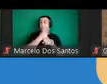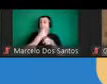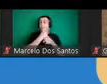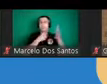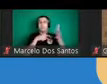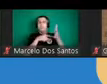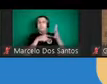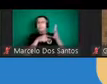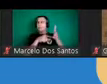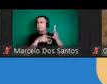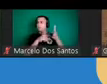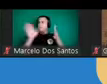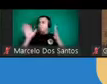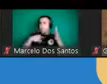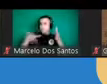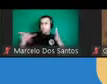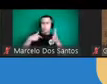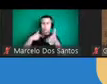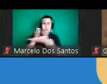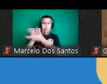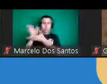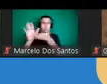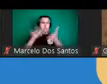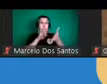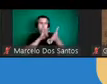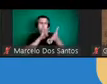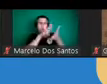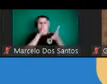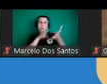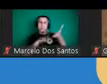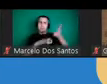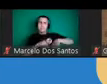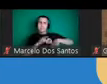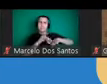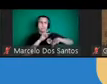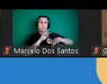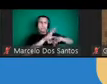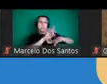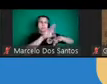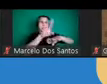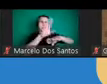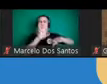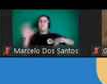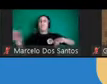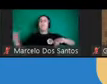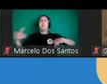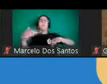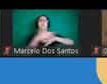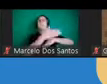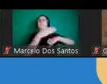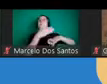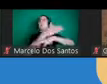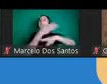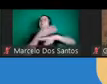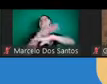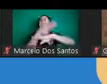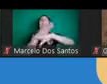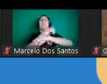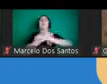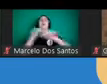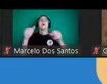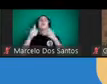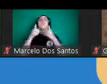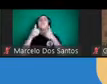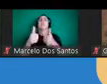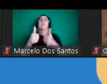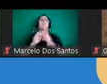Desaparece cuando desaparecen las barreras y queda simplemente una limitación que no me impide participar de cualquier espacio porque